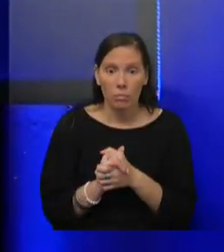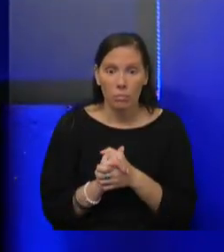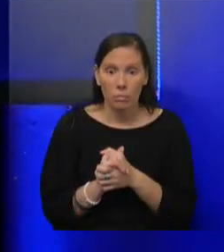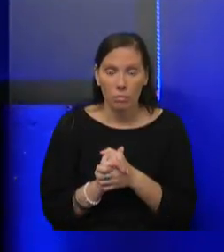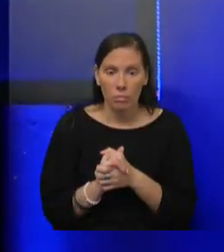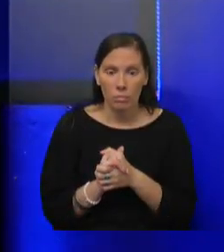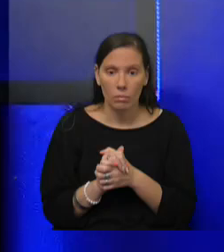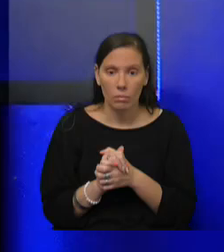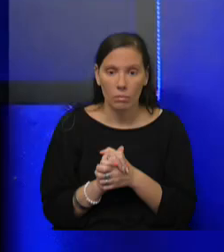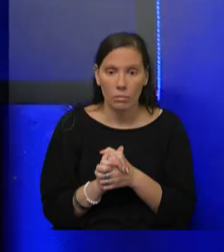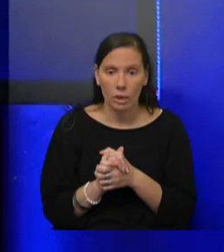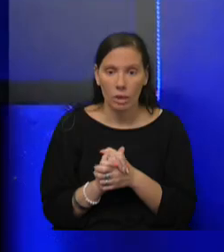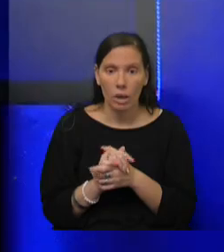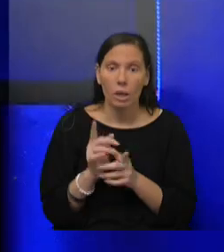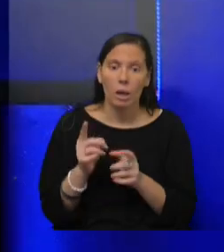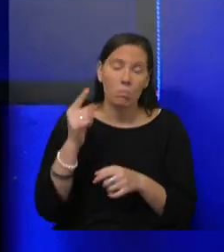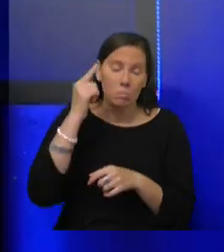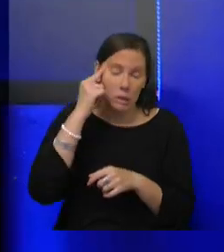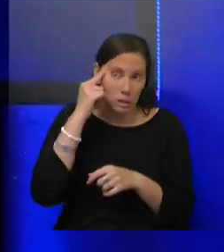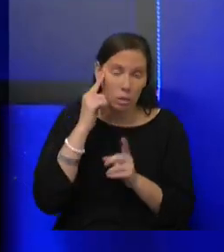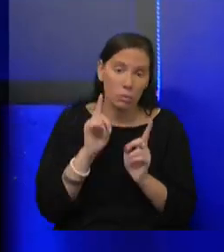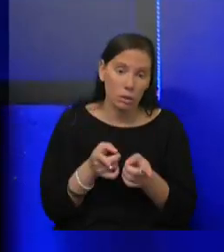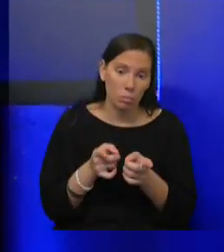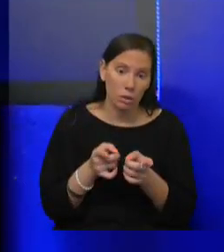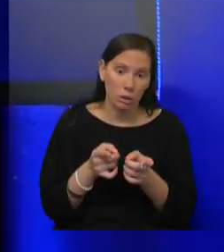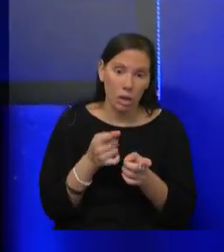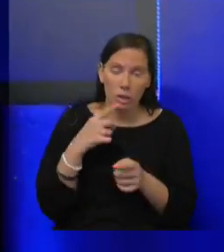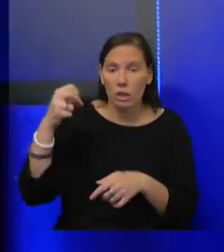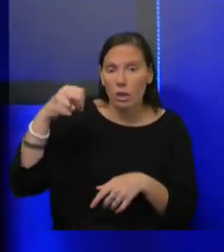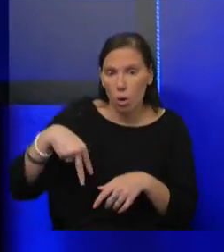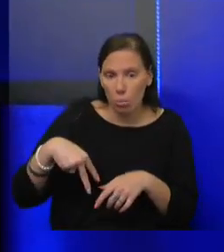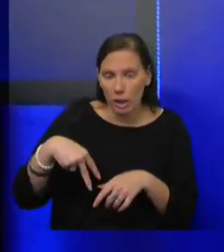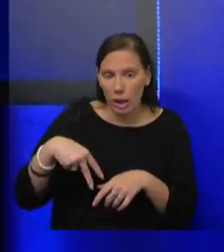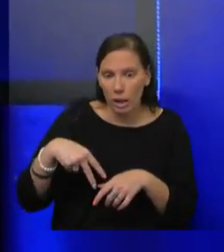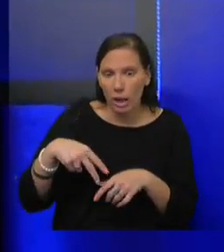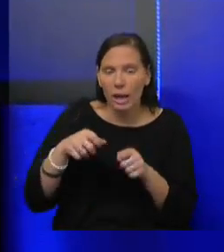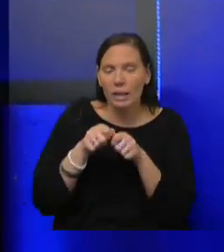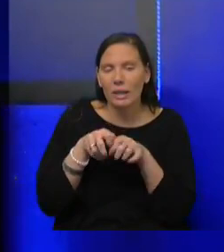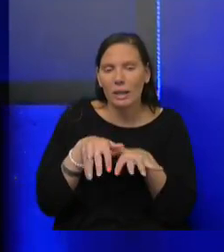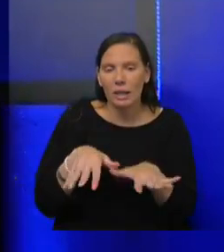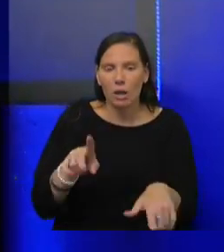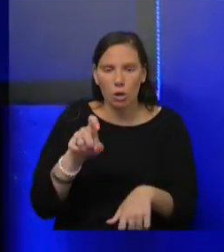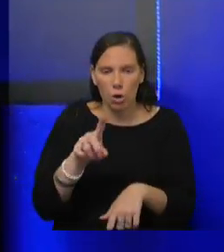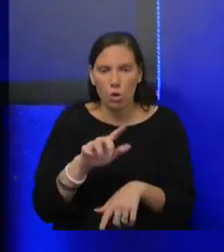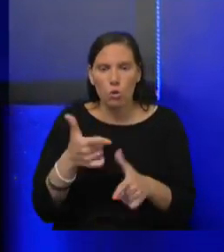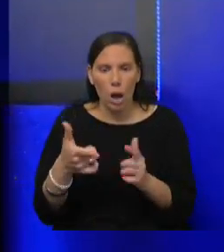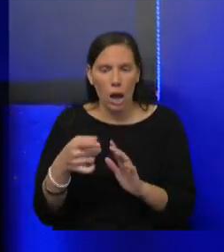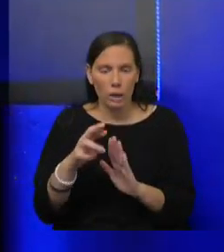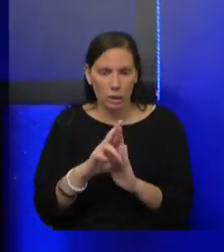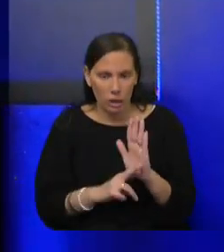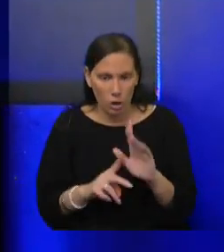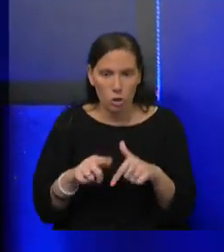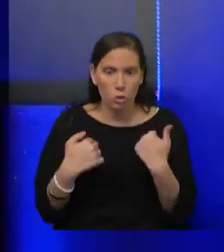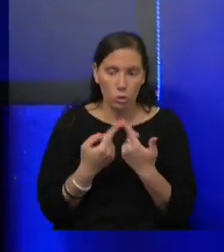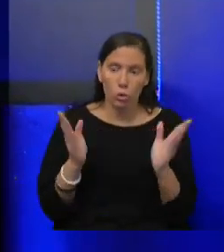energía nos planteamos además de esto Cuando digo un plan de riego hay una ley de riego no hay reglamentación nosotros no